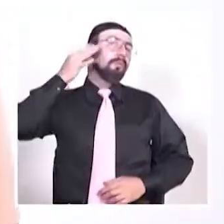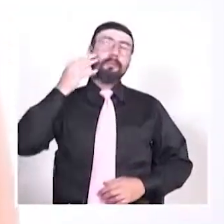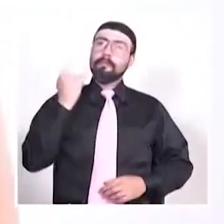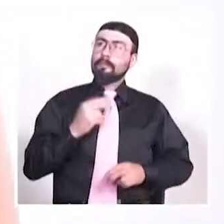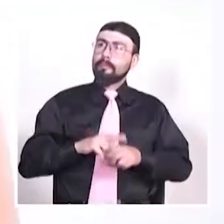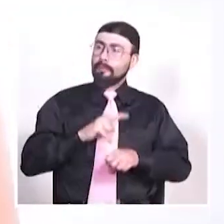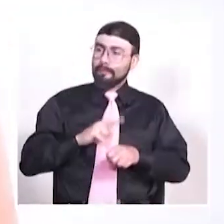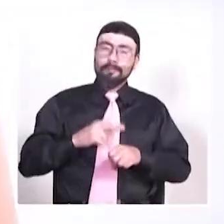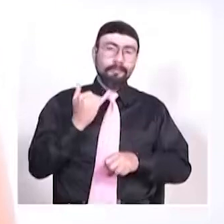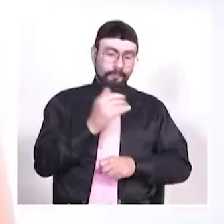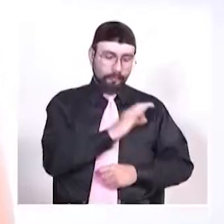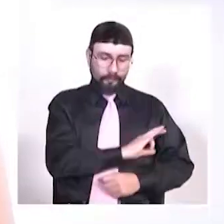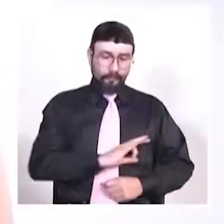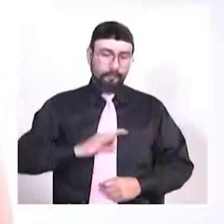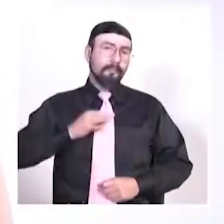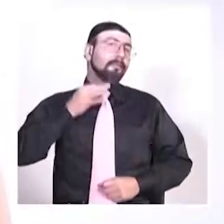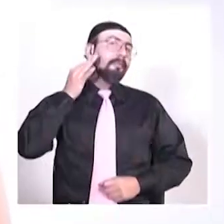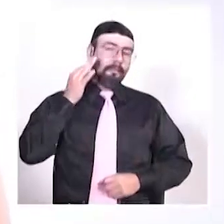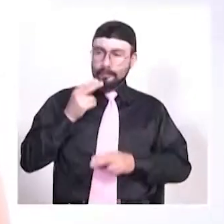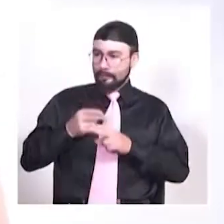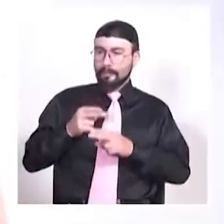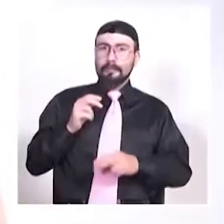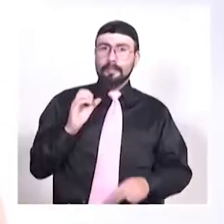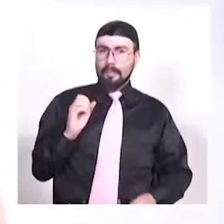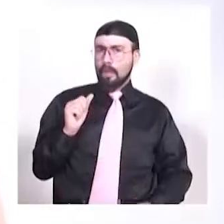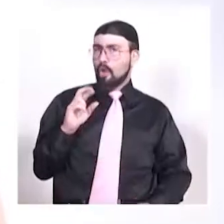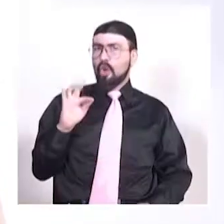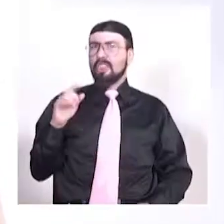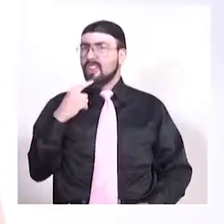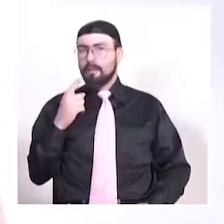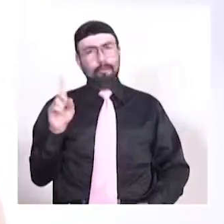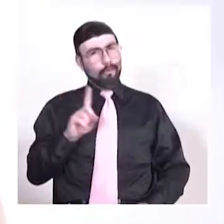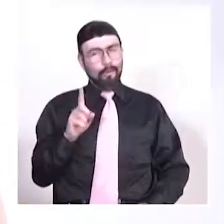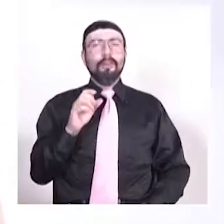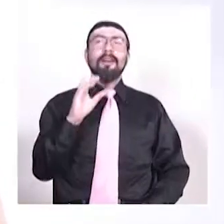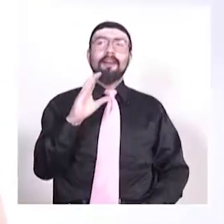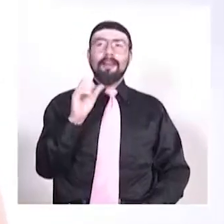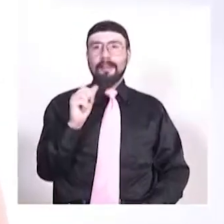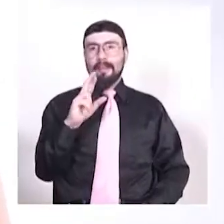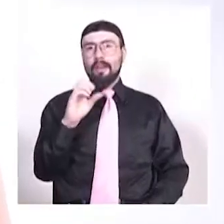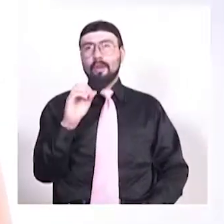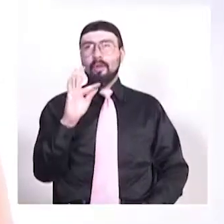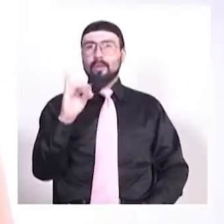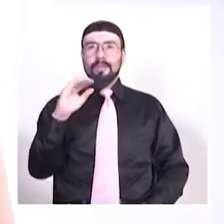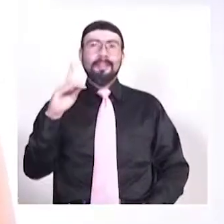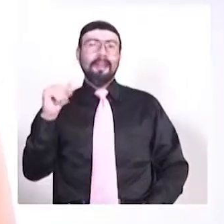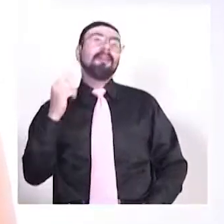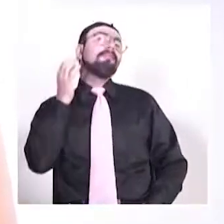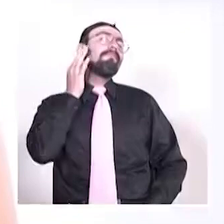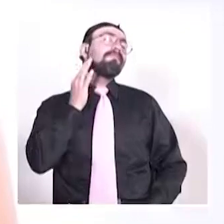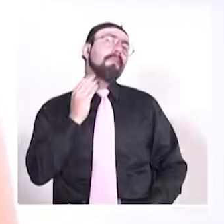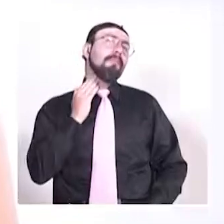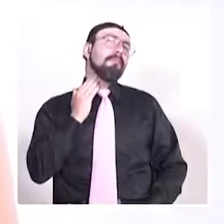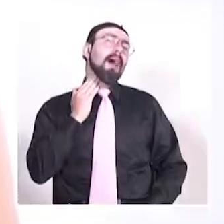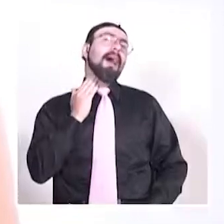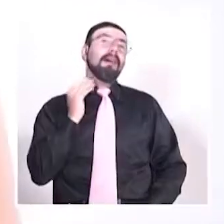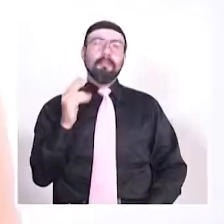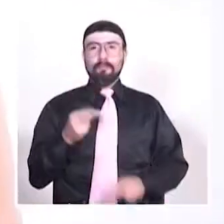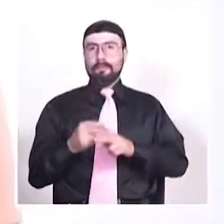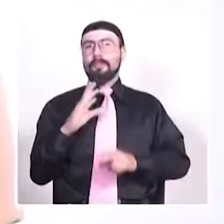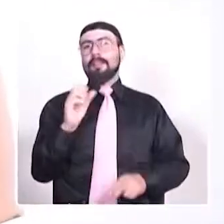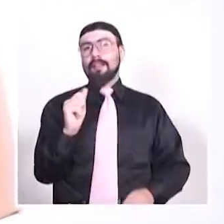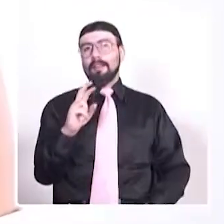esta. Lo que llaman la aorta, se llama carótida. Sí, la gente piensa que esta es la aorta, no, esta es la carótida. Y hacia la